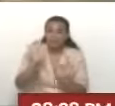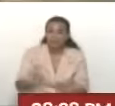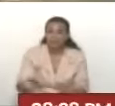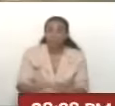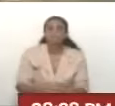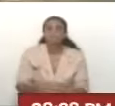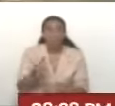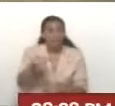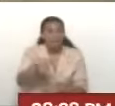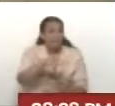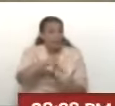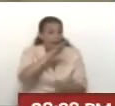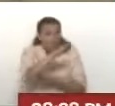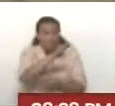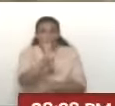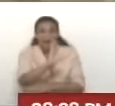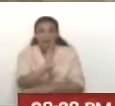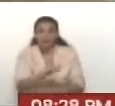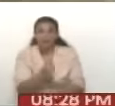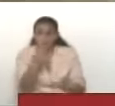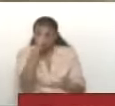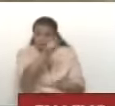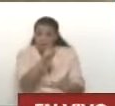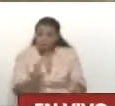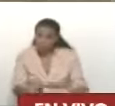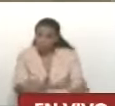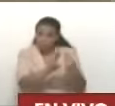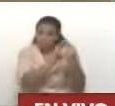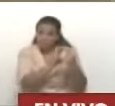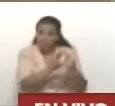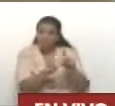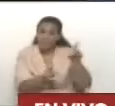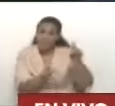Ahí estaré. Ahí estaremos. Ahí nos veremos.